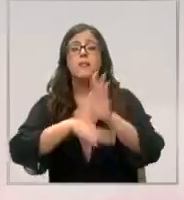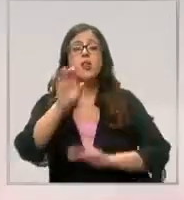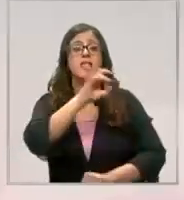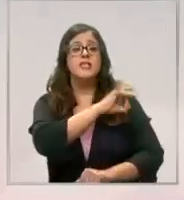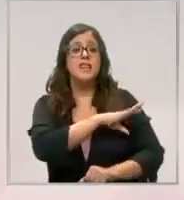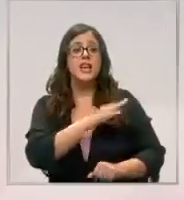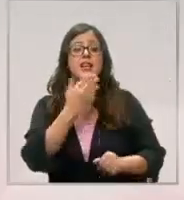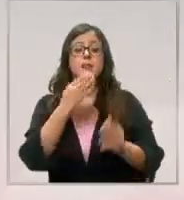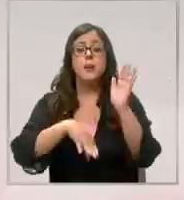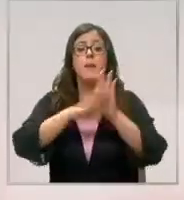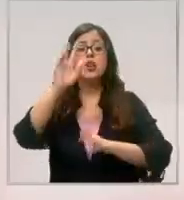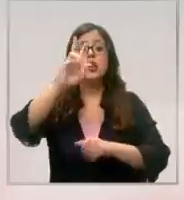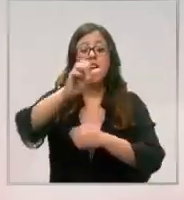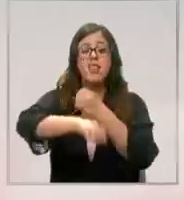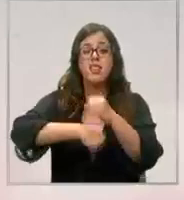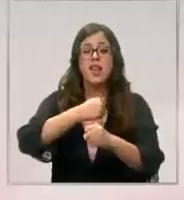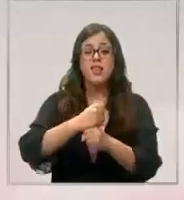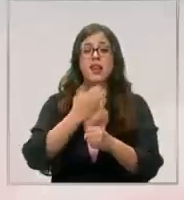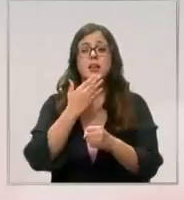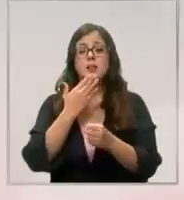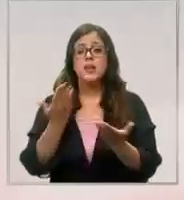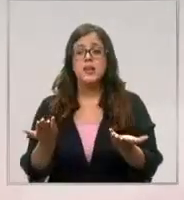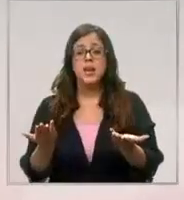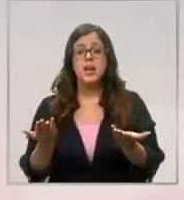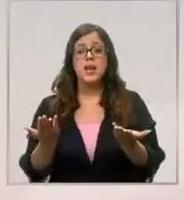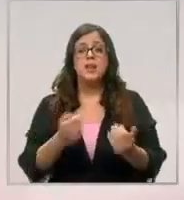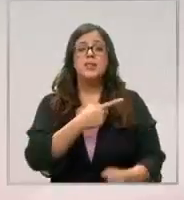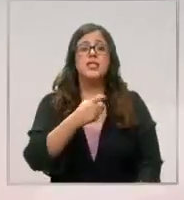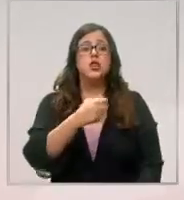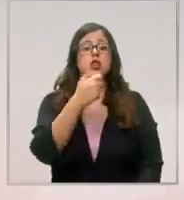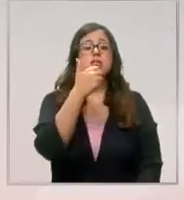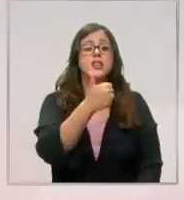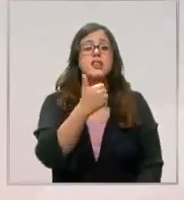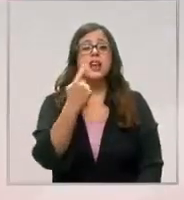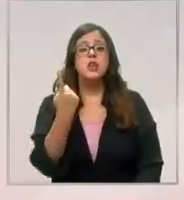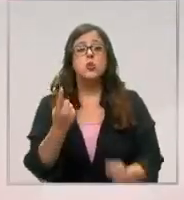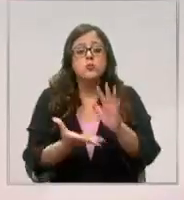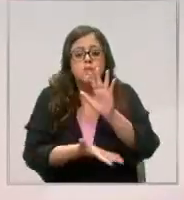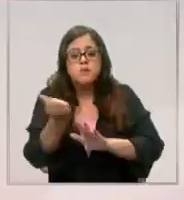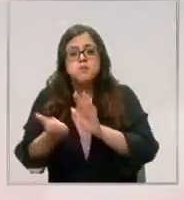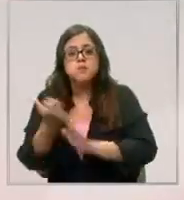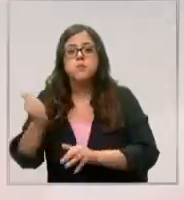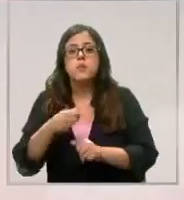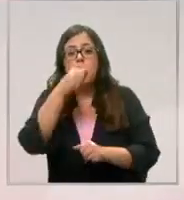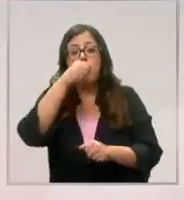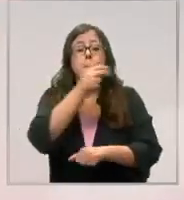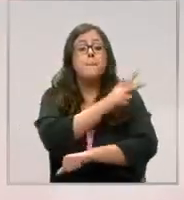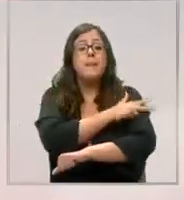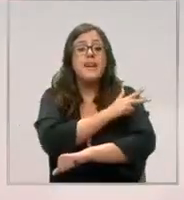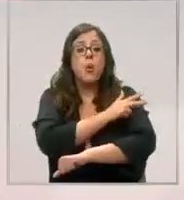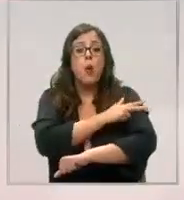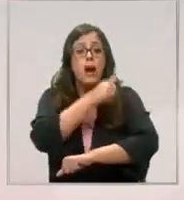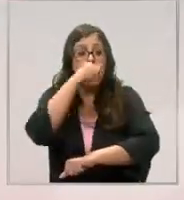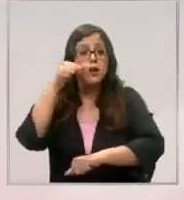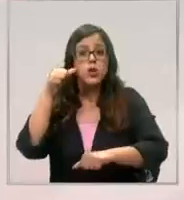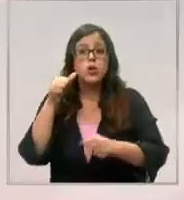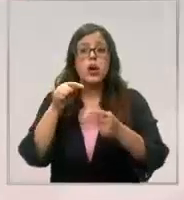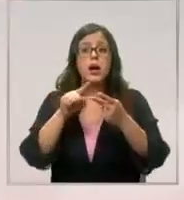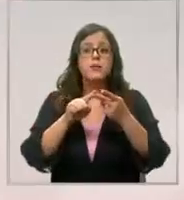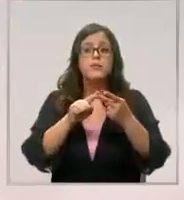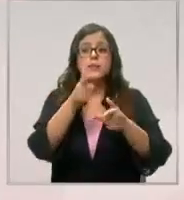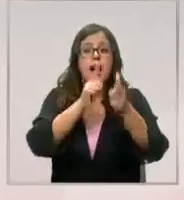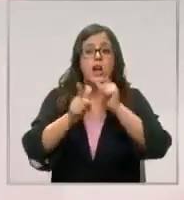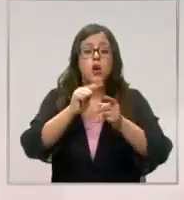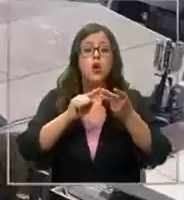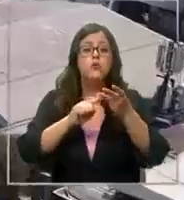y mayor de edad. Además, se han realizado 161 decomisos. La marihuana lidera la lista, seguida de alcohol